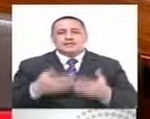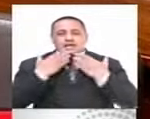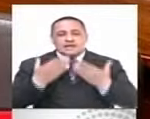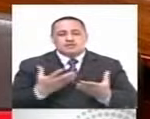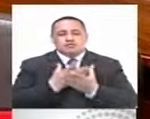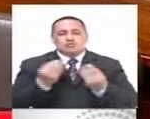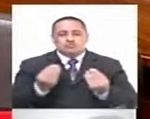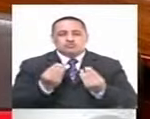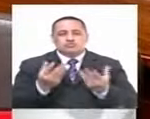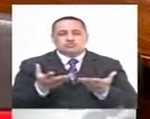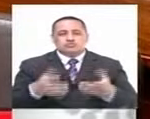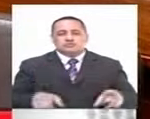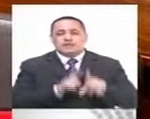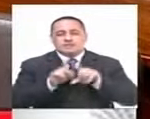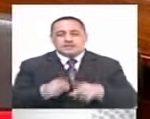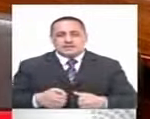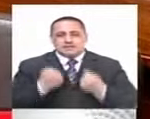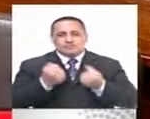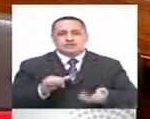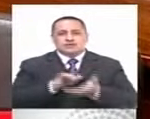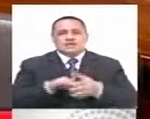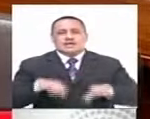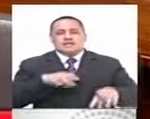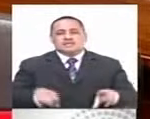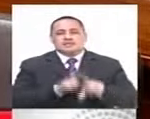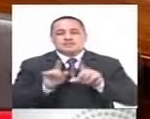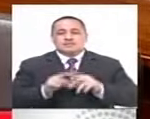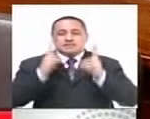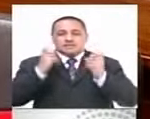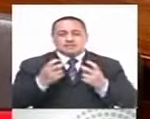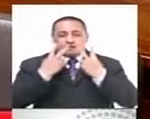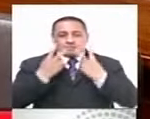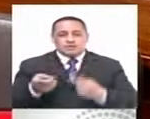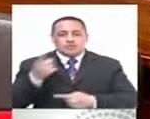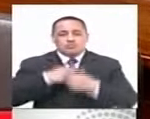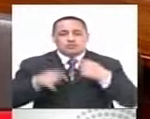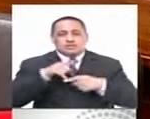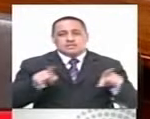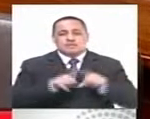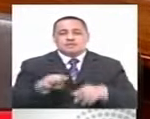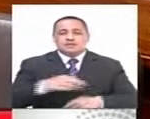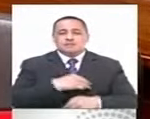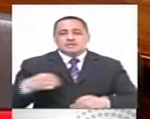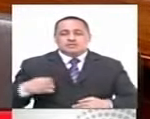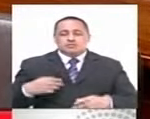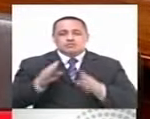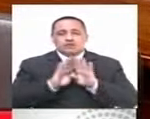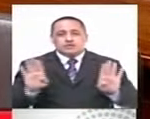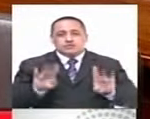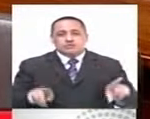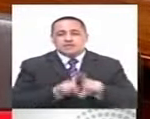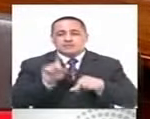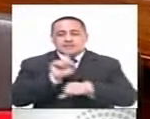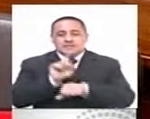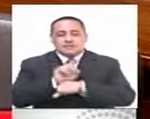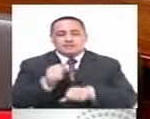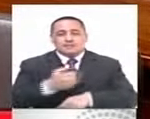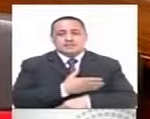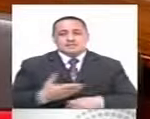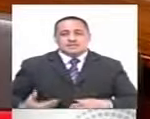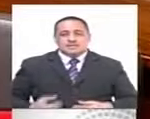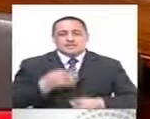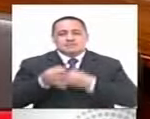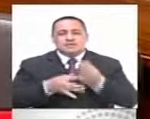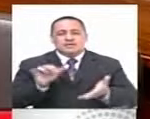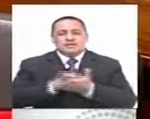mucho el esfuerzo que están haciendo para el tema del retorno. Aquí está el señor ministro de Educación, a través de la presidencia, señalar que